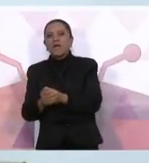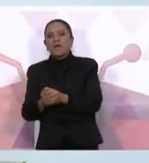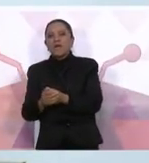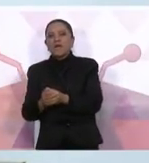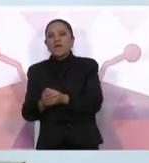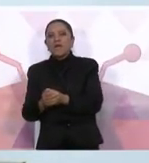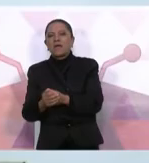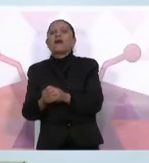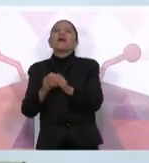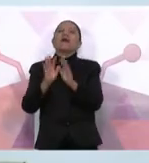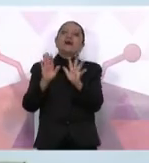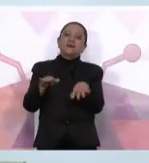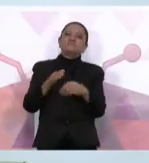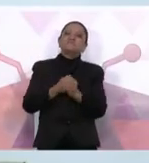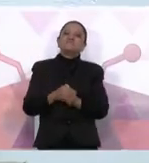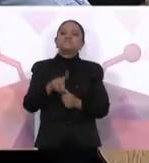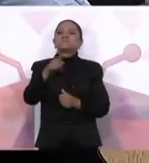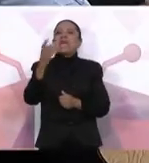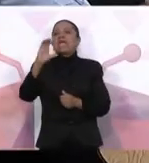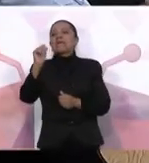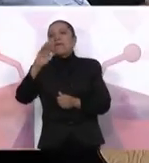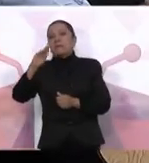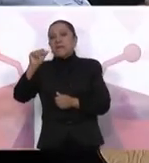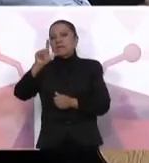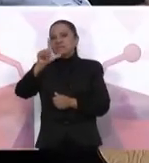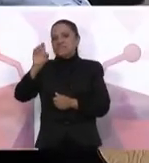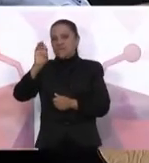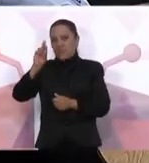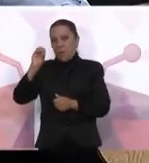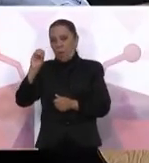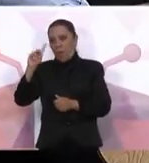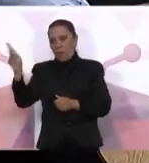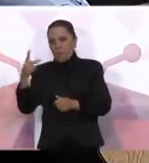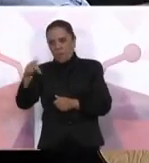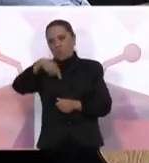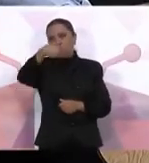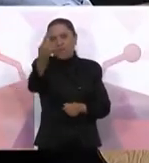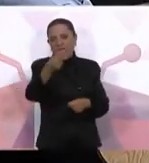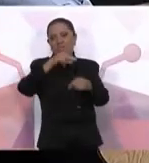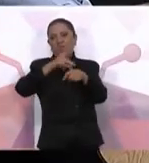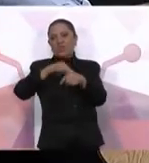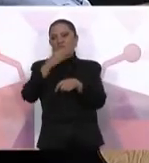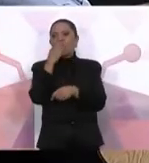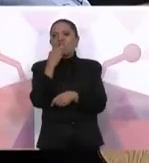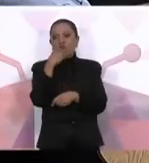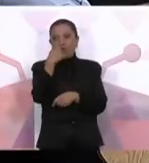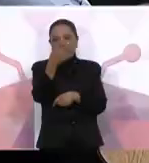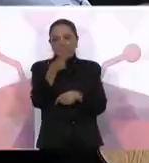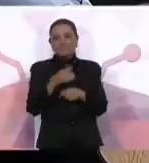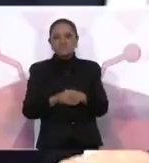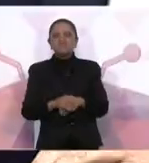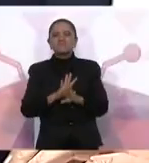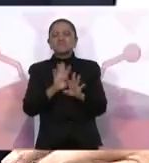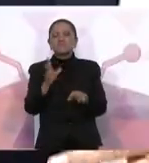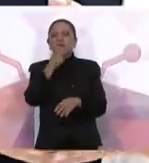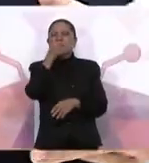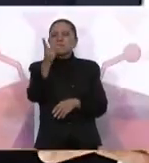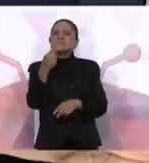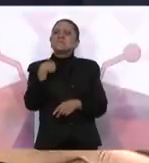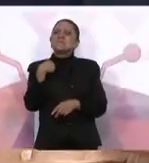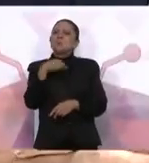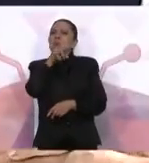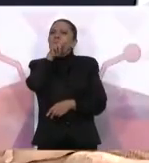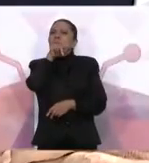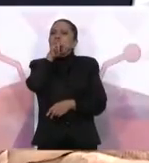rojas colega un tema que me preocupa particularmente es que hoy